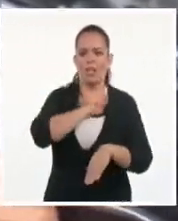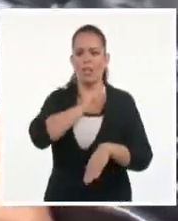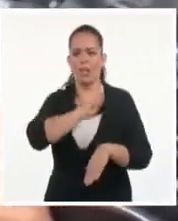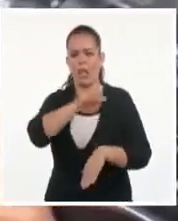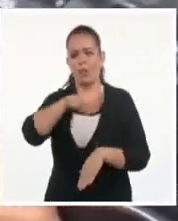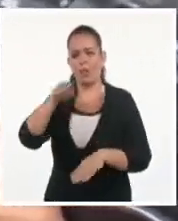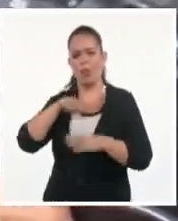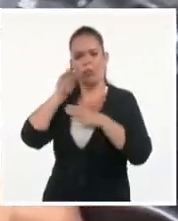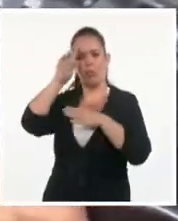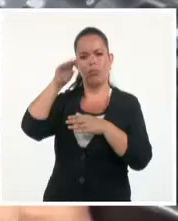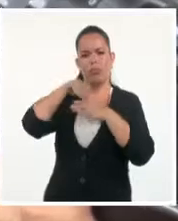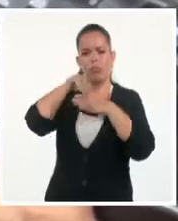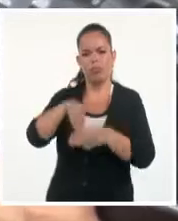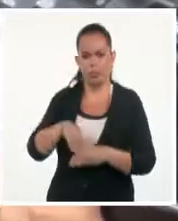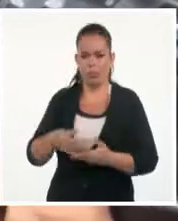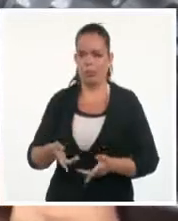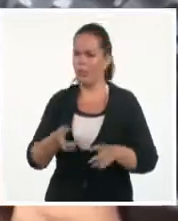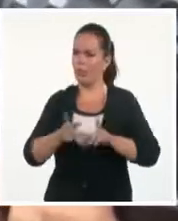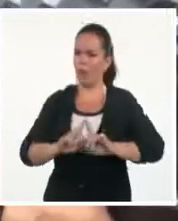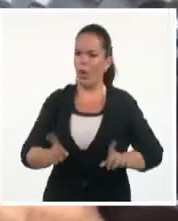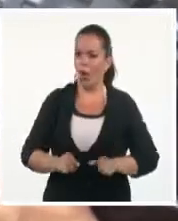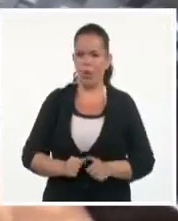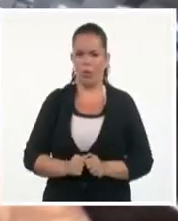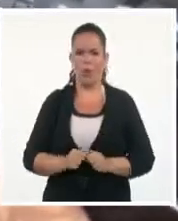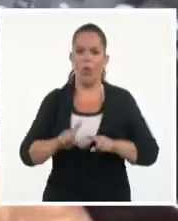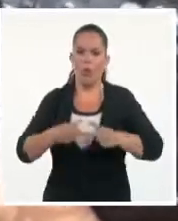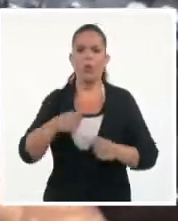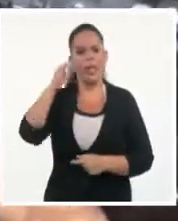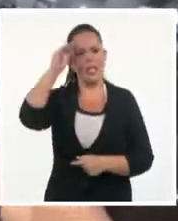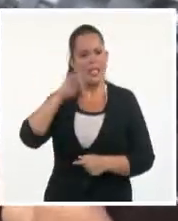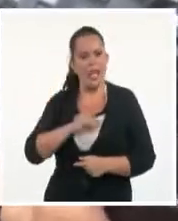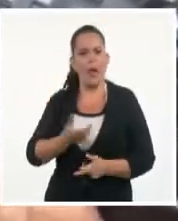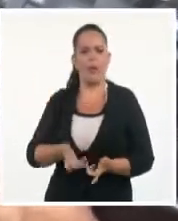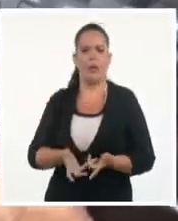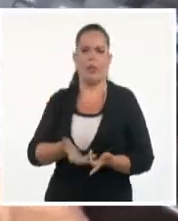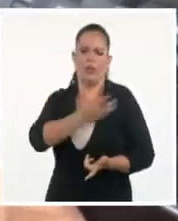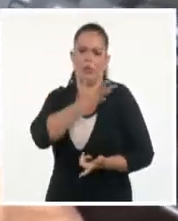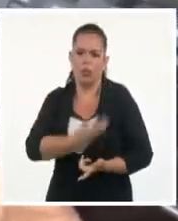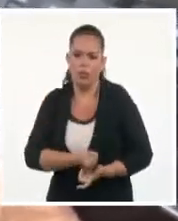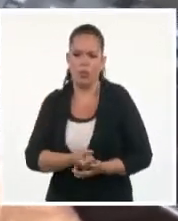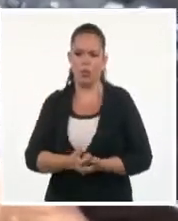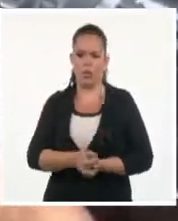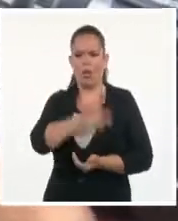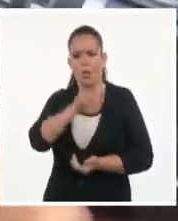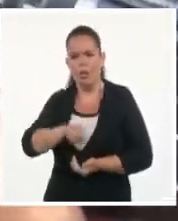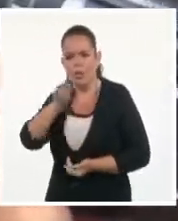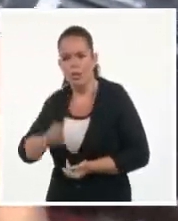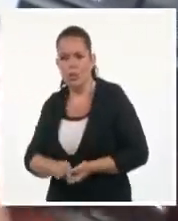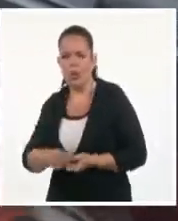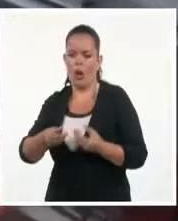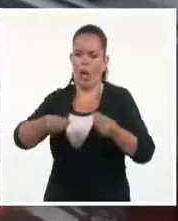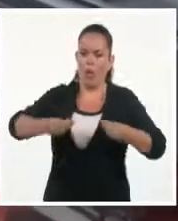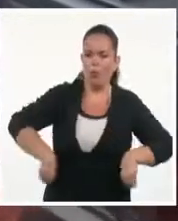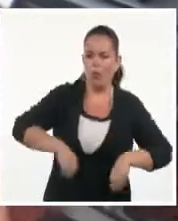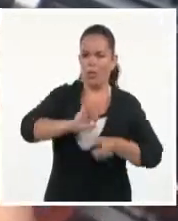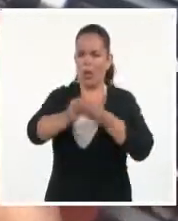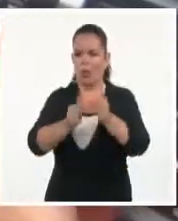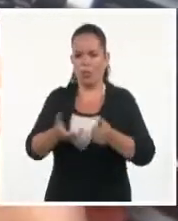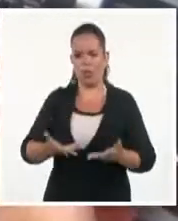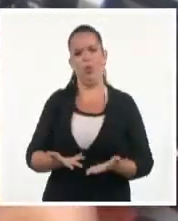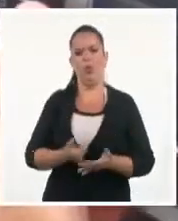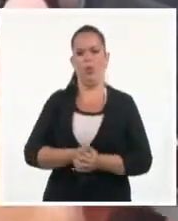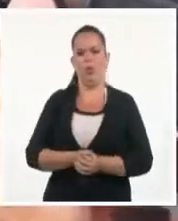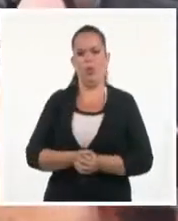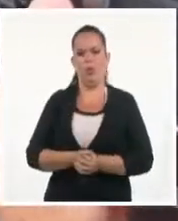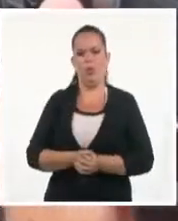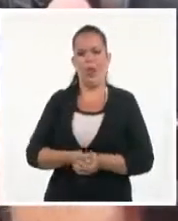en situaciones de vulnerabilidad. Y hay un discurso de doble rasero. Si tú quieres que el pueblo cubano esté mejor,